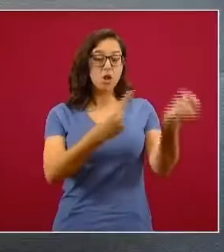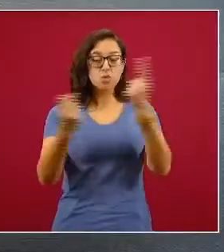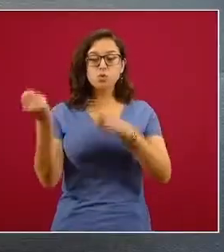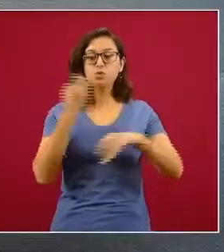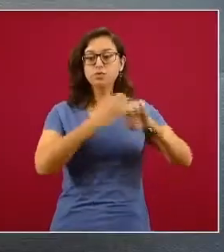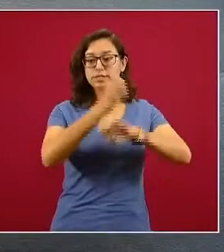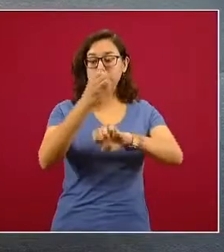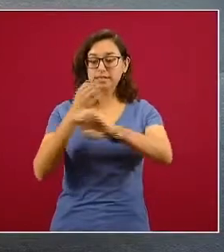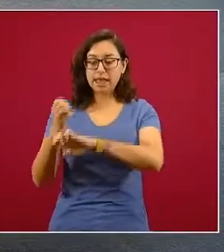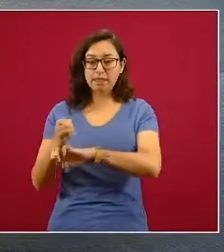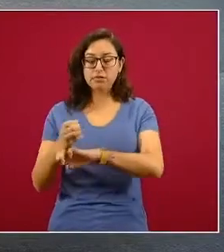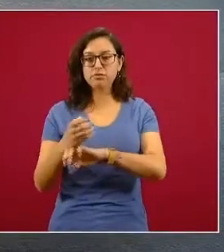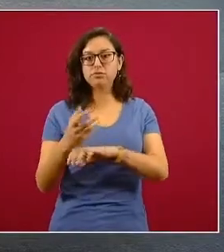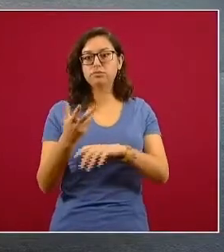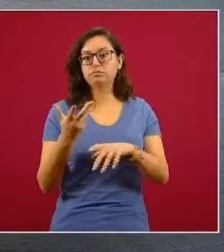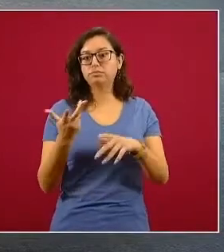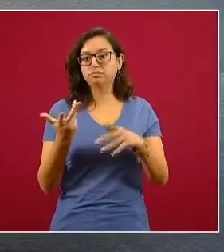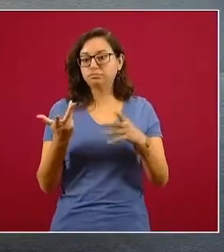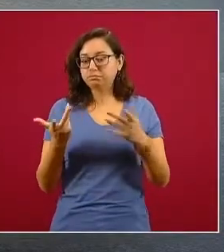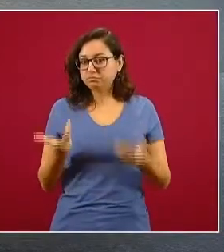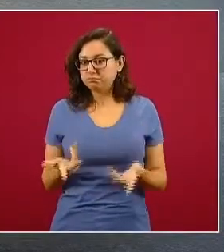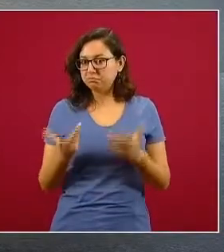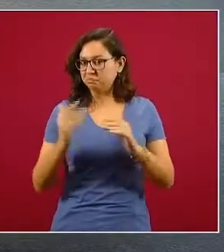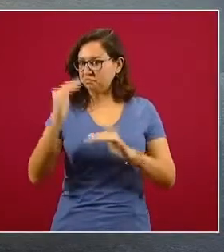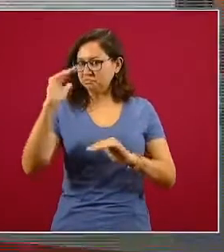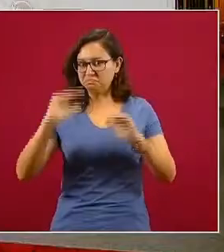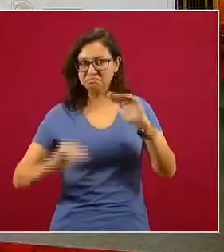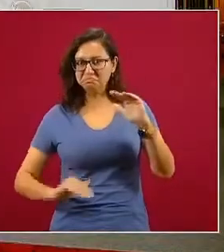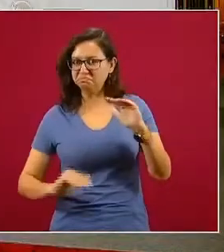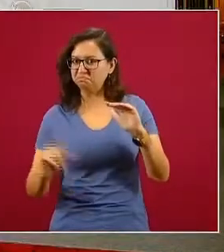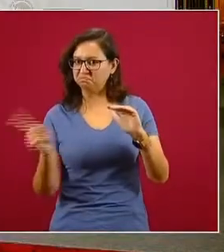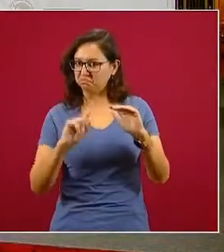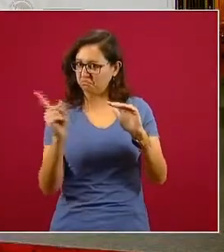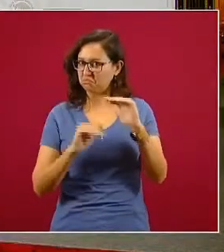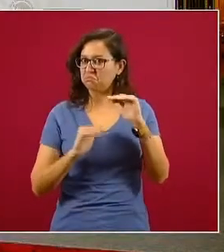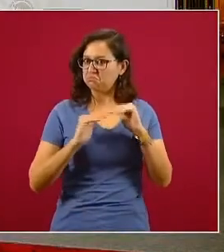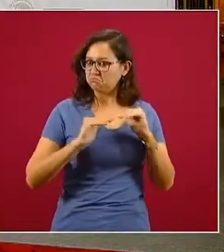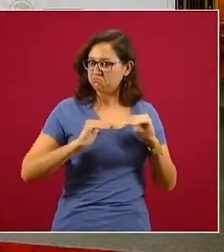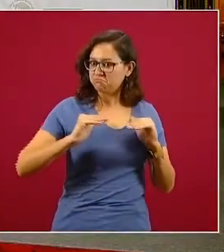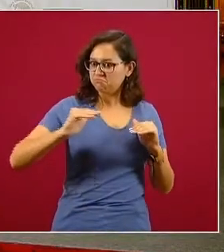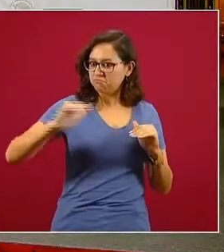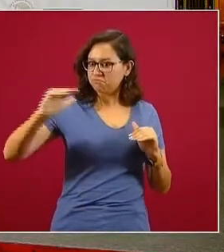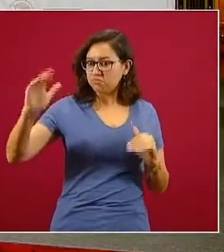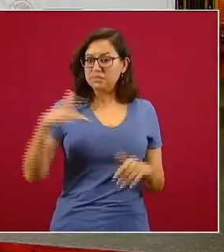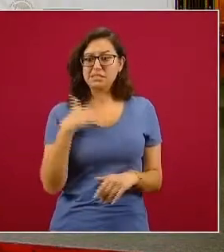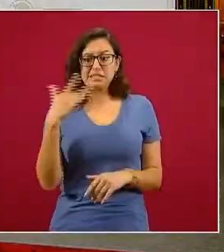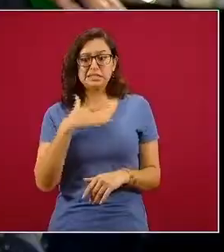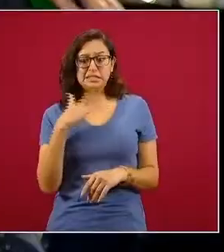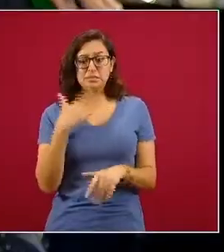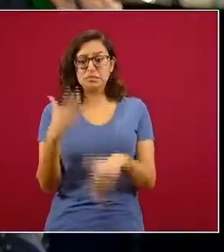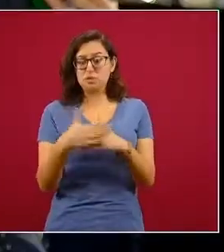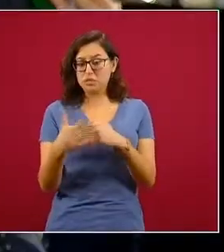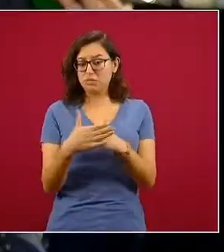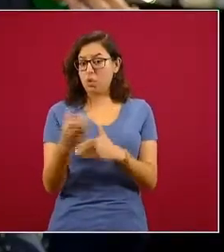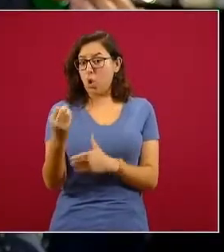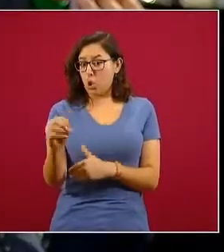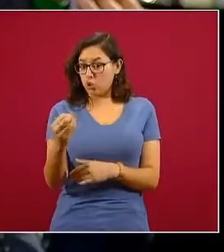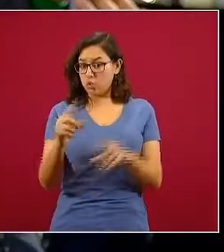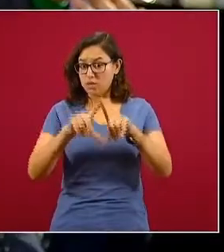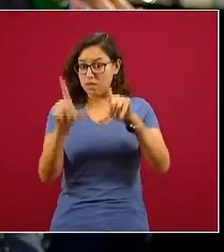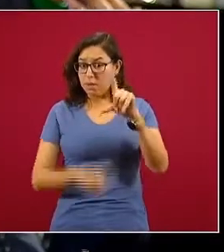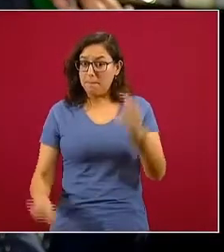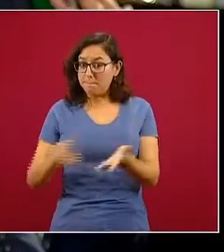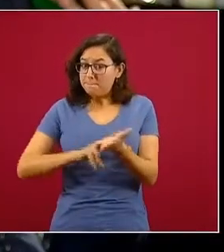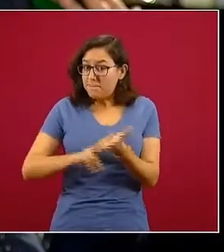que pues están no disminuyendo, sino creciendo. Esto hace que en octubre pues el país no va a estar verde